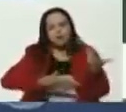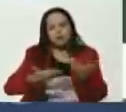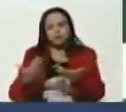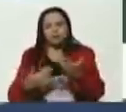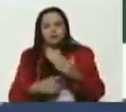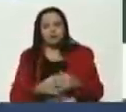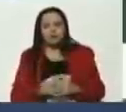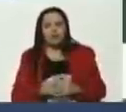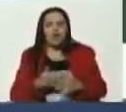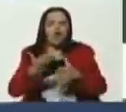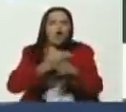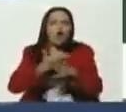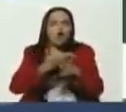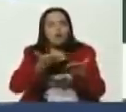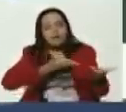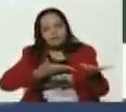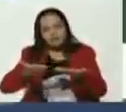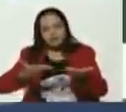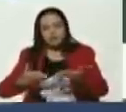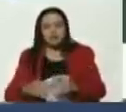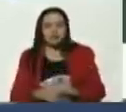es compartir.